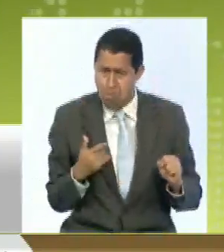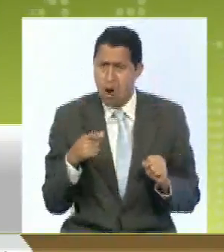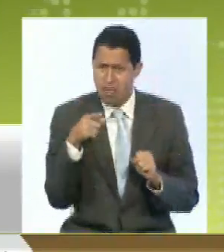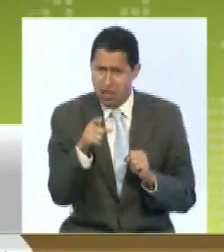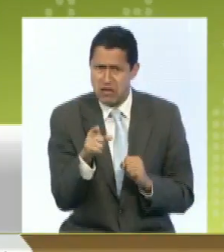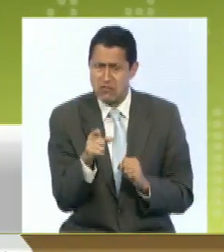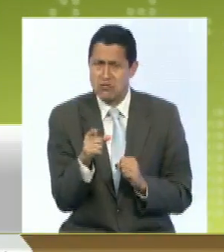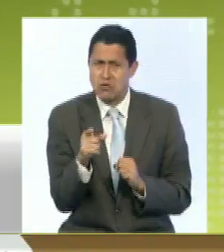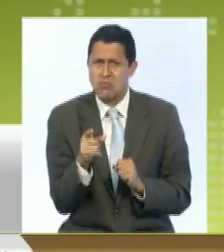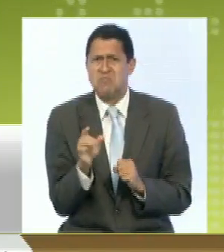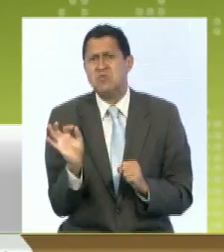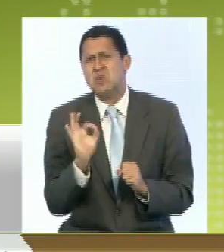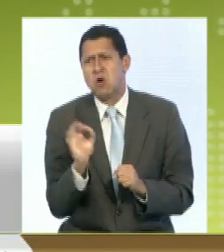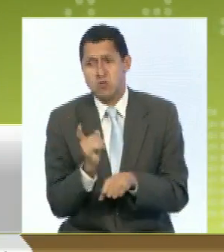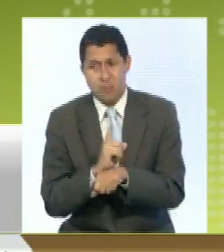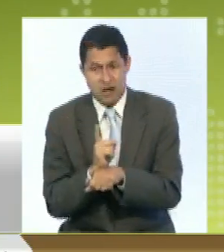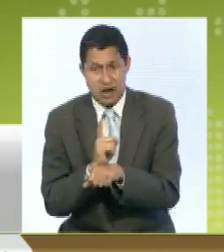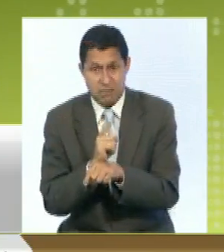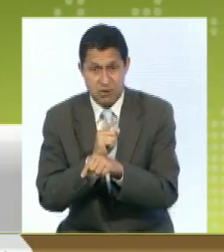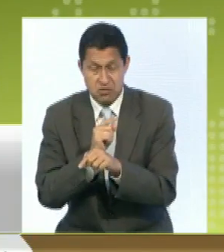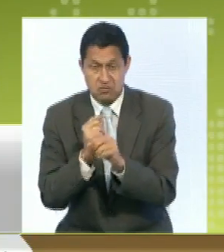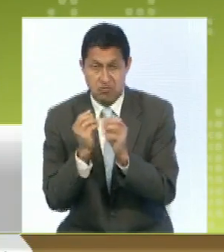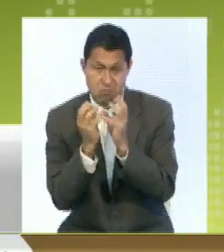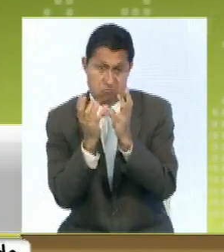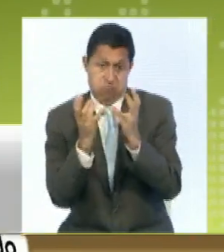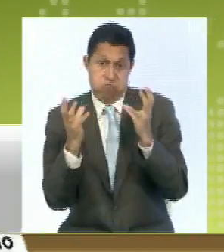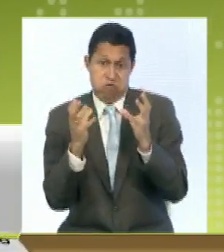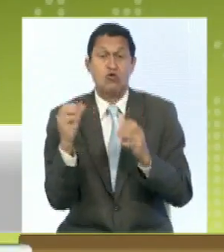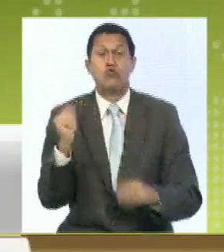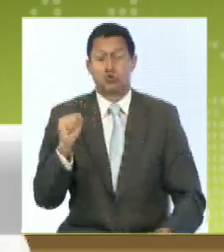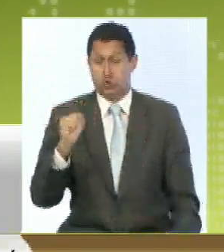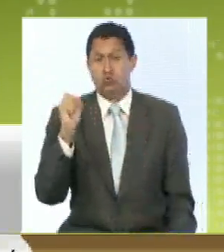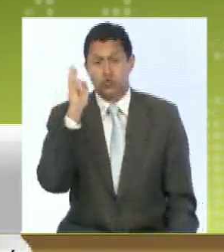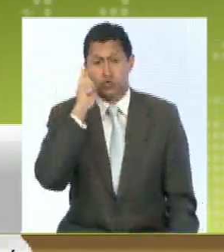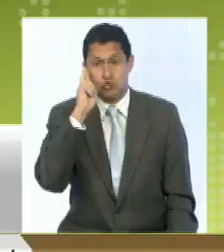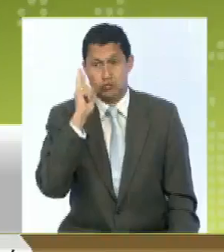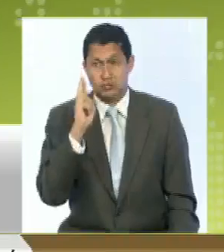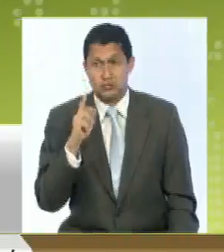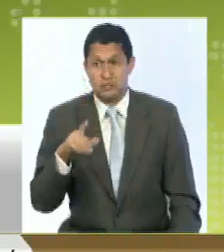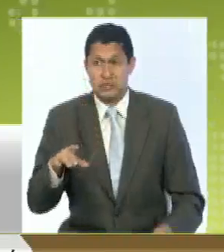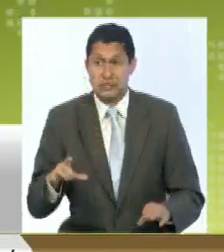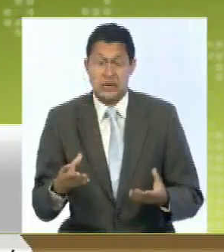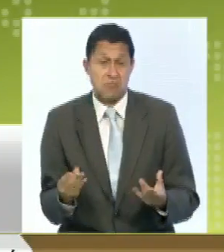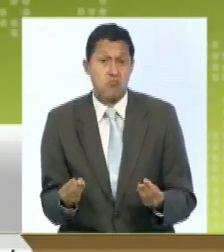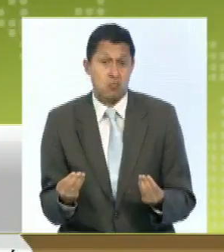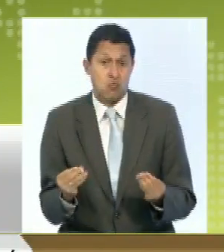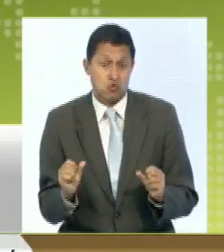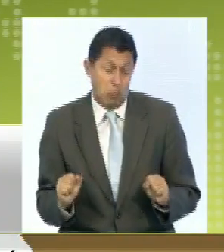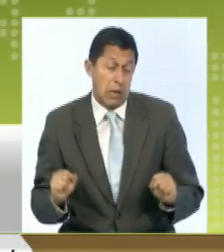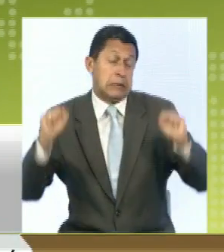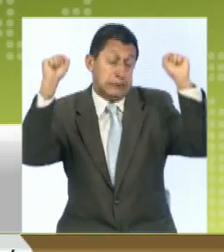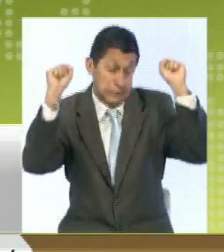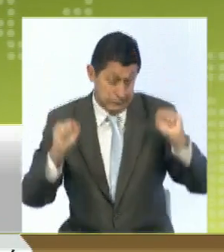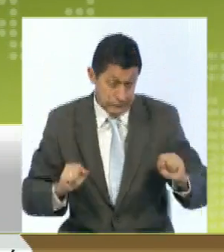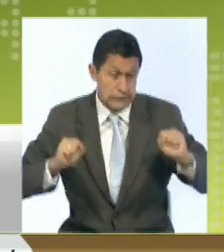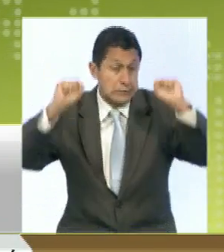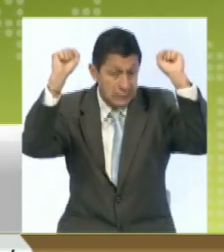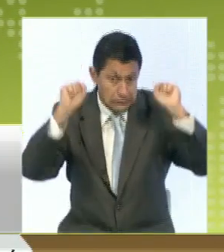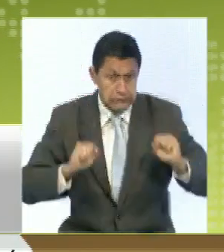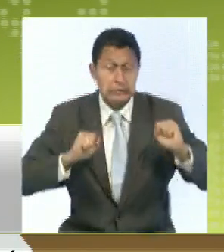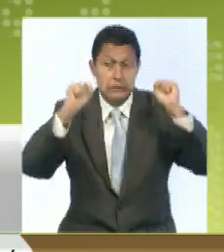ocasione o acelera el proceso de varicocele en este hombre si el levantamiento excesivo de pesas que el